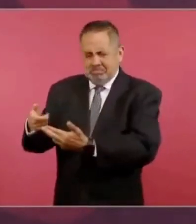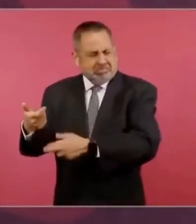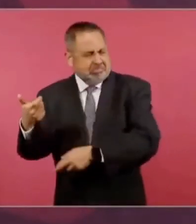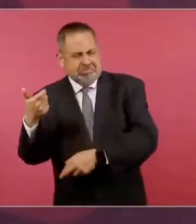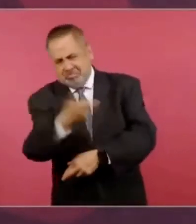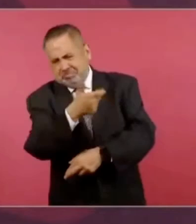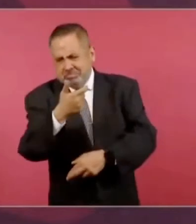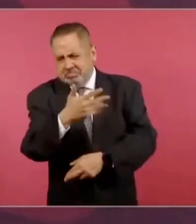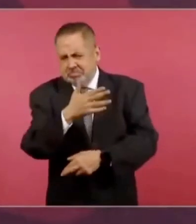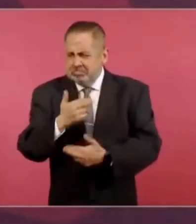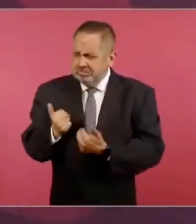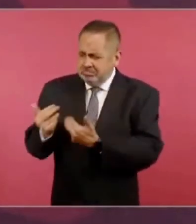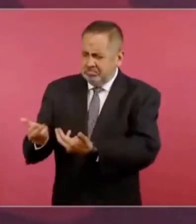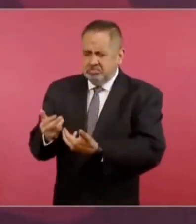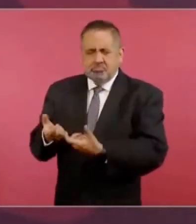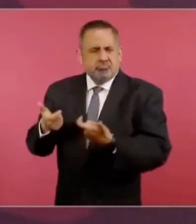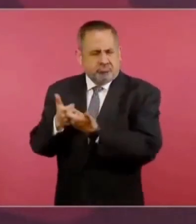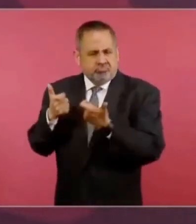de